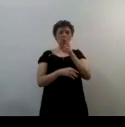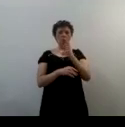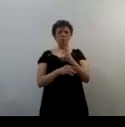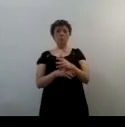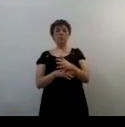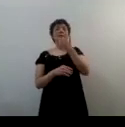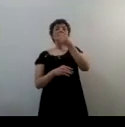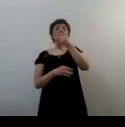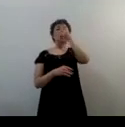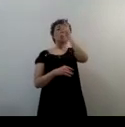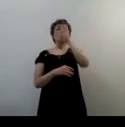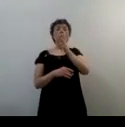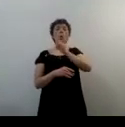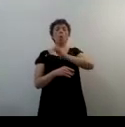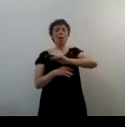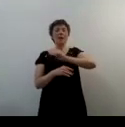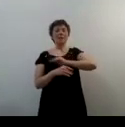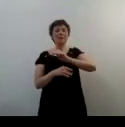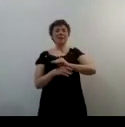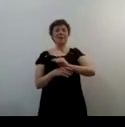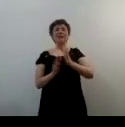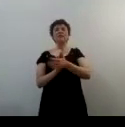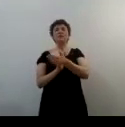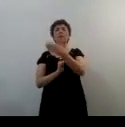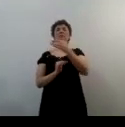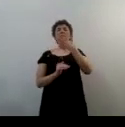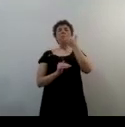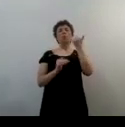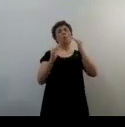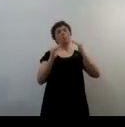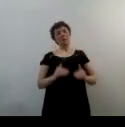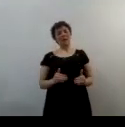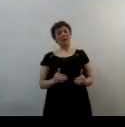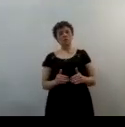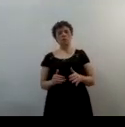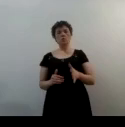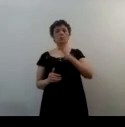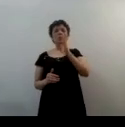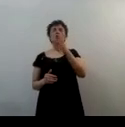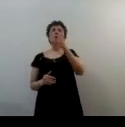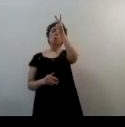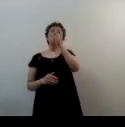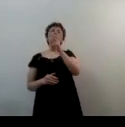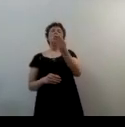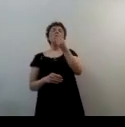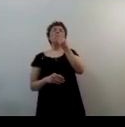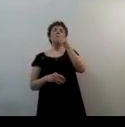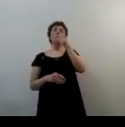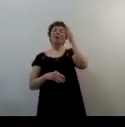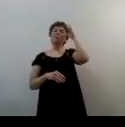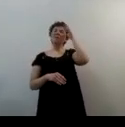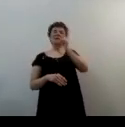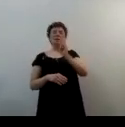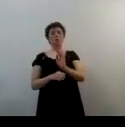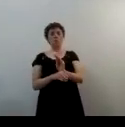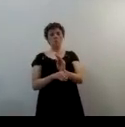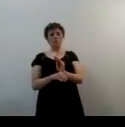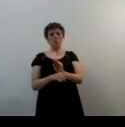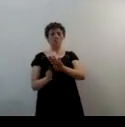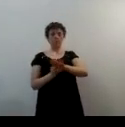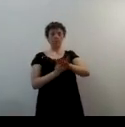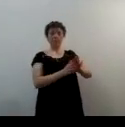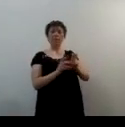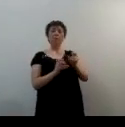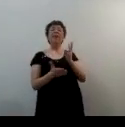que estoy comiendo menos pescado azul y menos huevo. Por eso lo de no abusar del pollo. Respecto a las carnes, pues